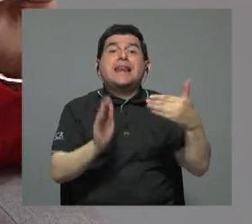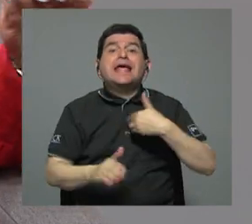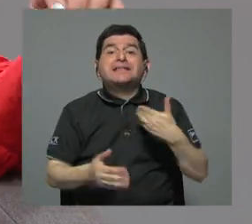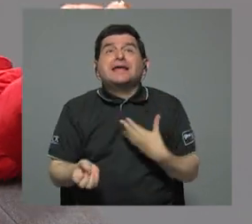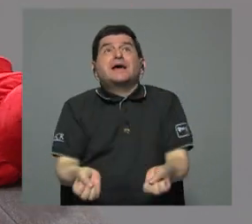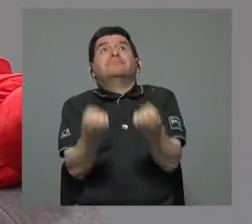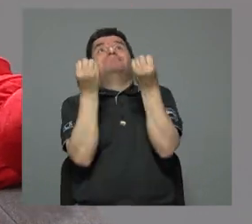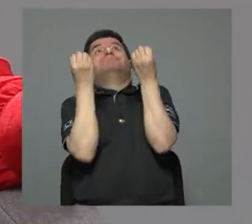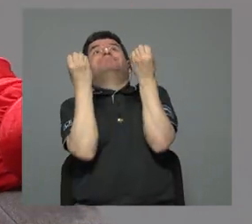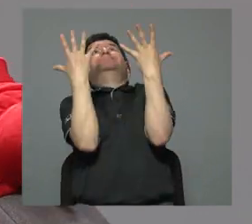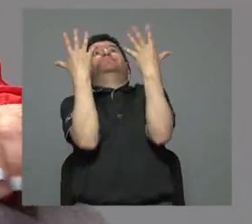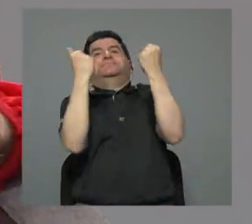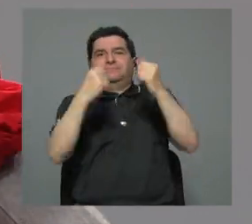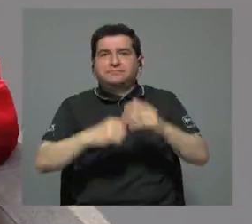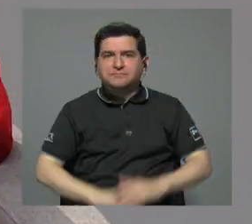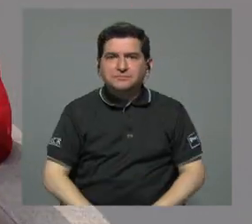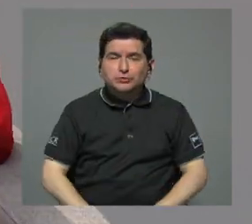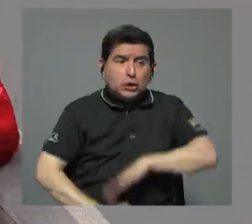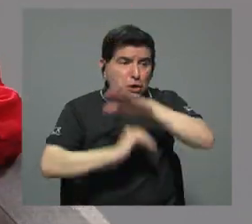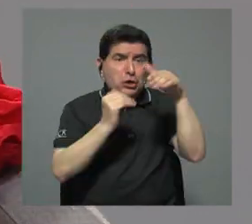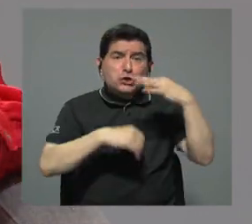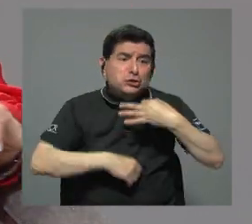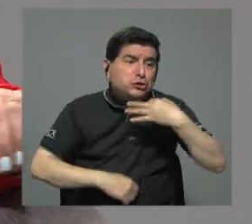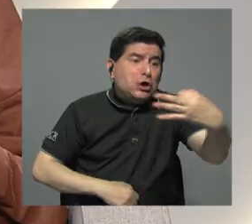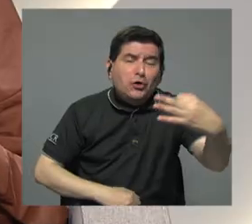hasta para tirar para arriba todos